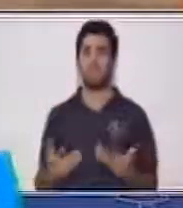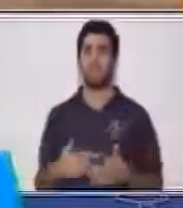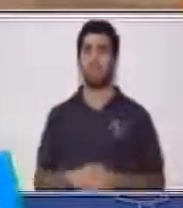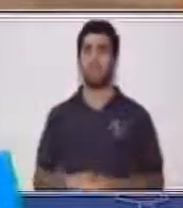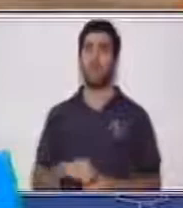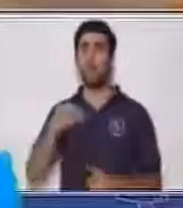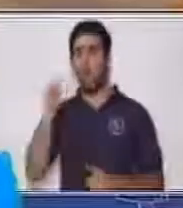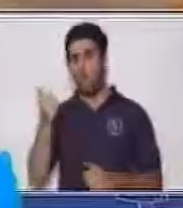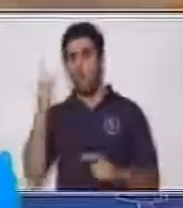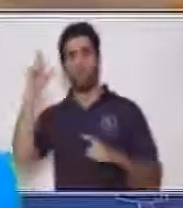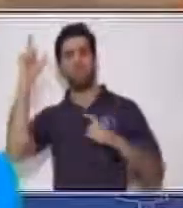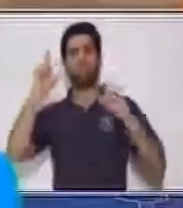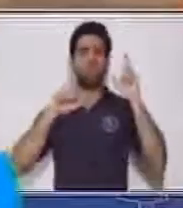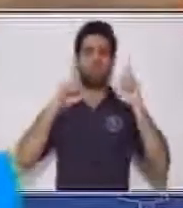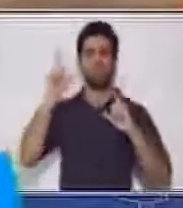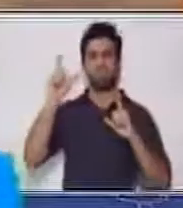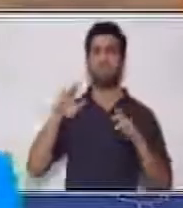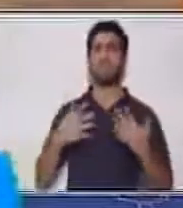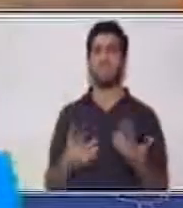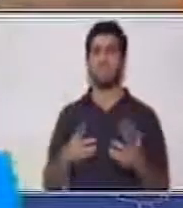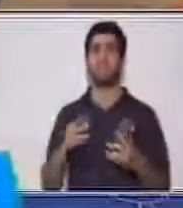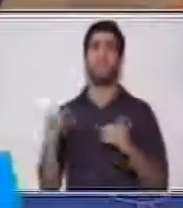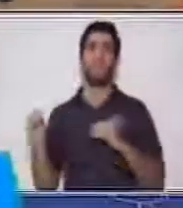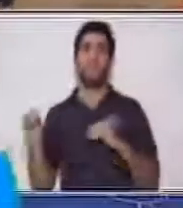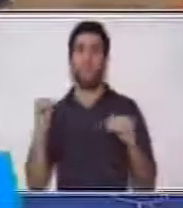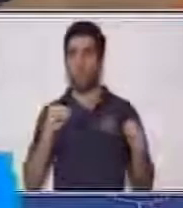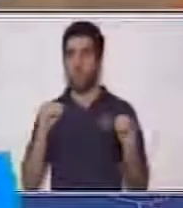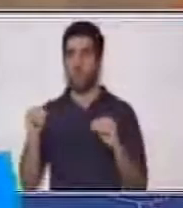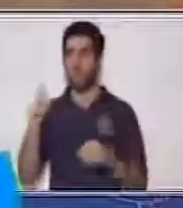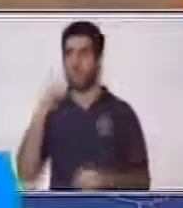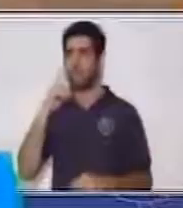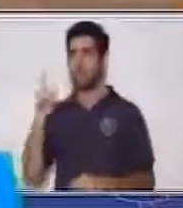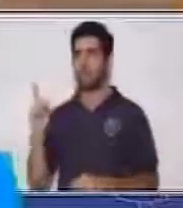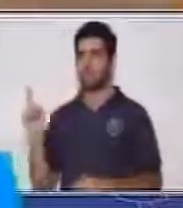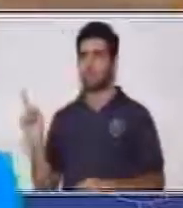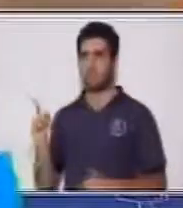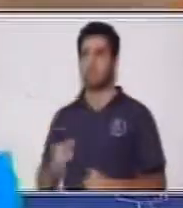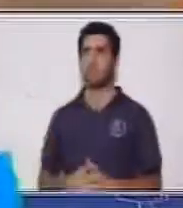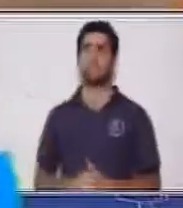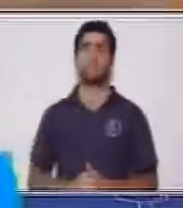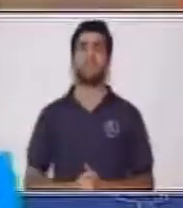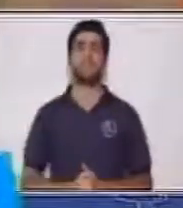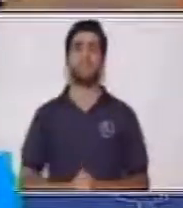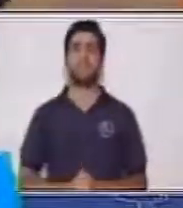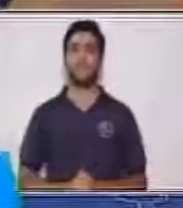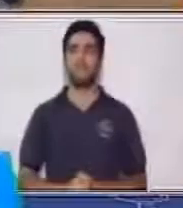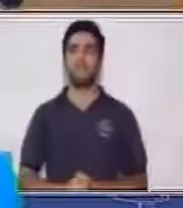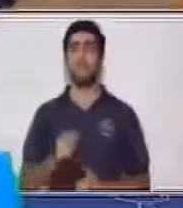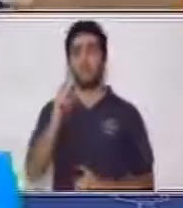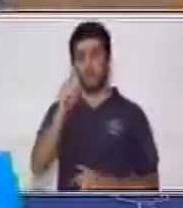una mueca acá, y hacía sí sí sí, hacía sa sa sa. Hagamos muecas.